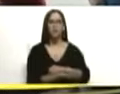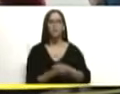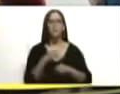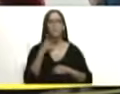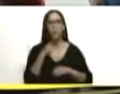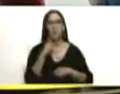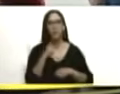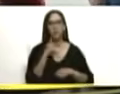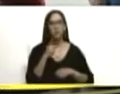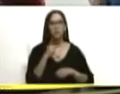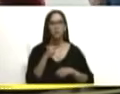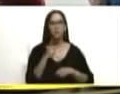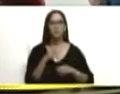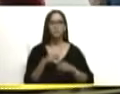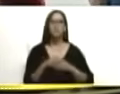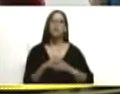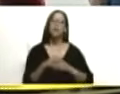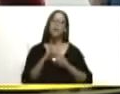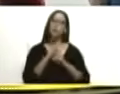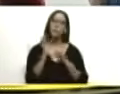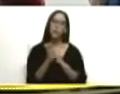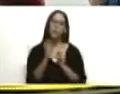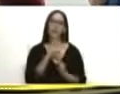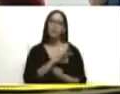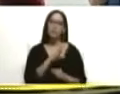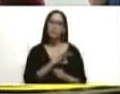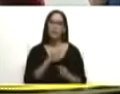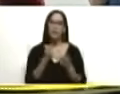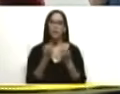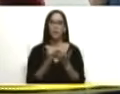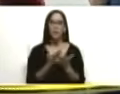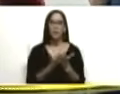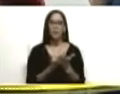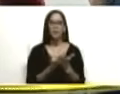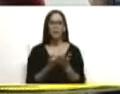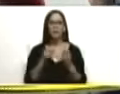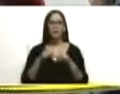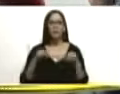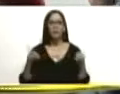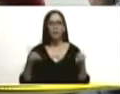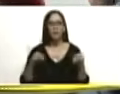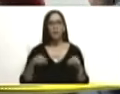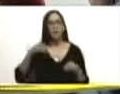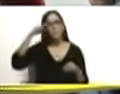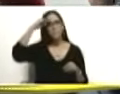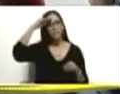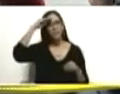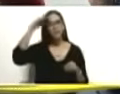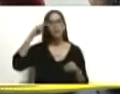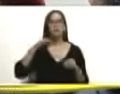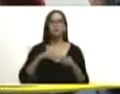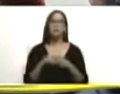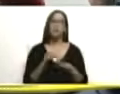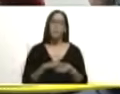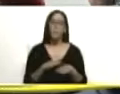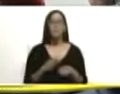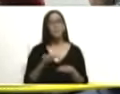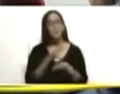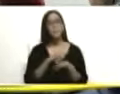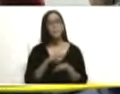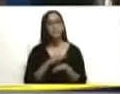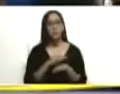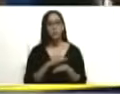político, cultural, social, económico, territorial, militar, porque esta gran